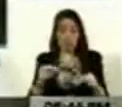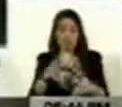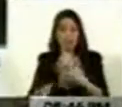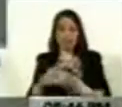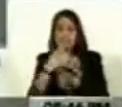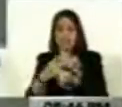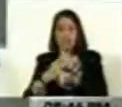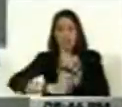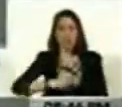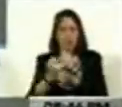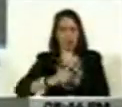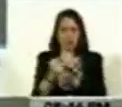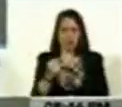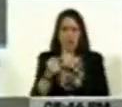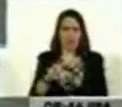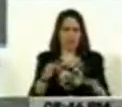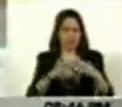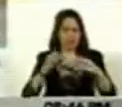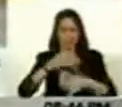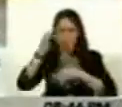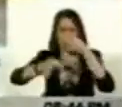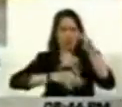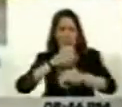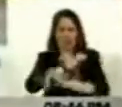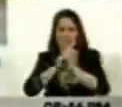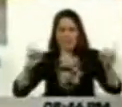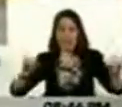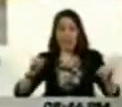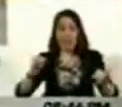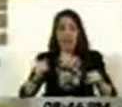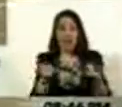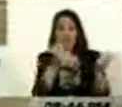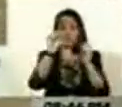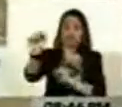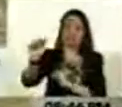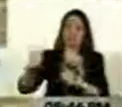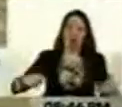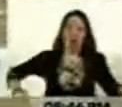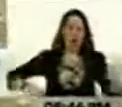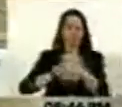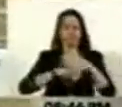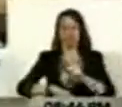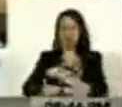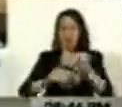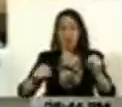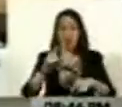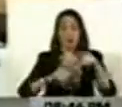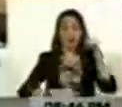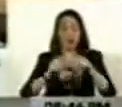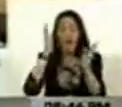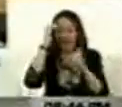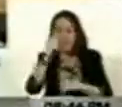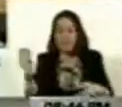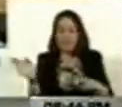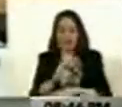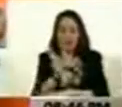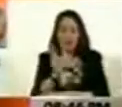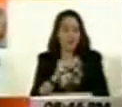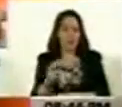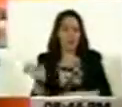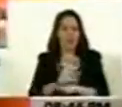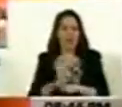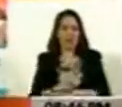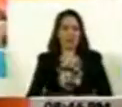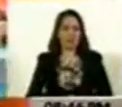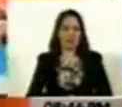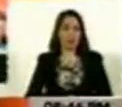los cuerpos de seguridad están preparados para prevenir accidentes durante el asueto y atender de forma inmediata cualquier acontecimiento.